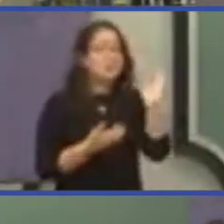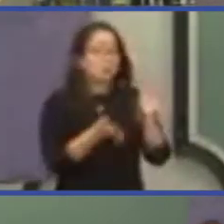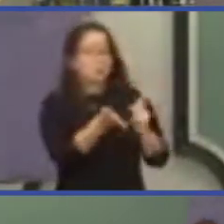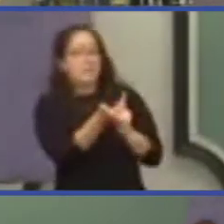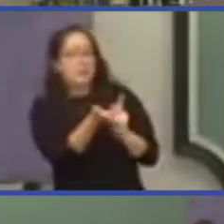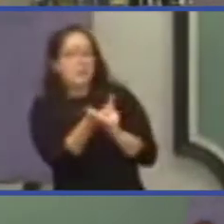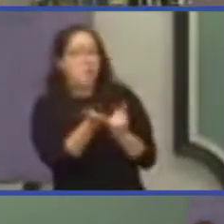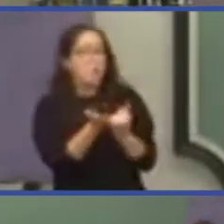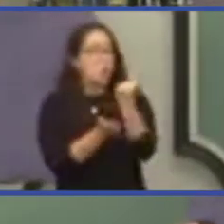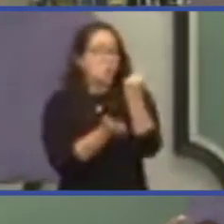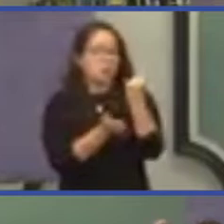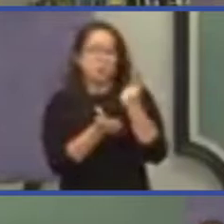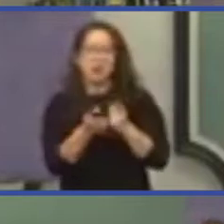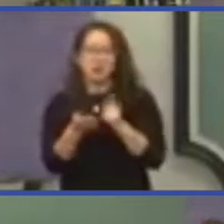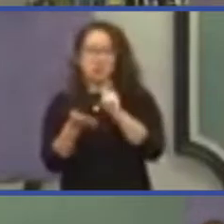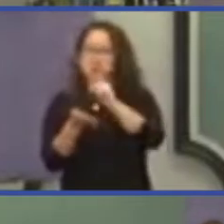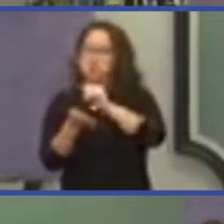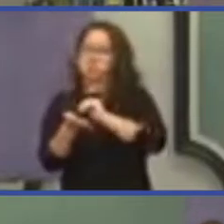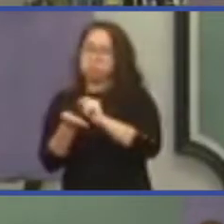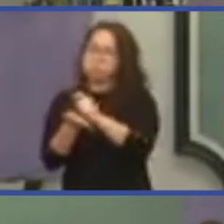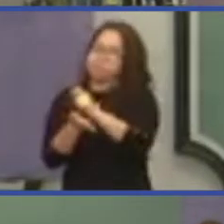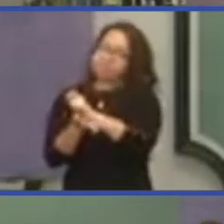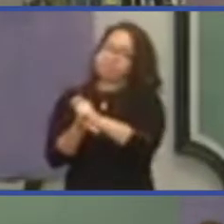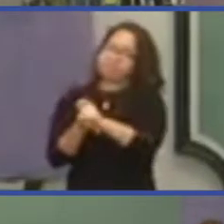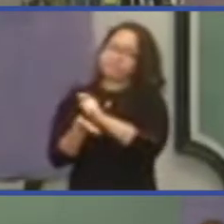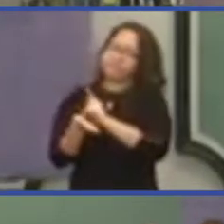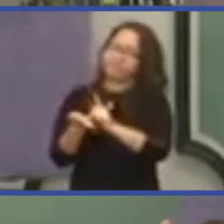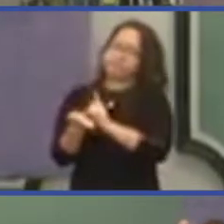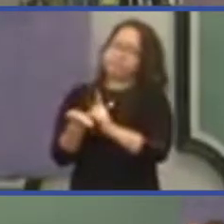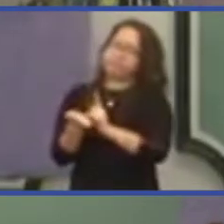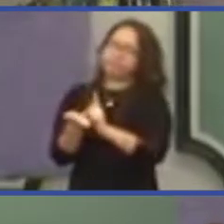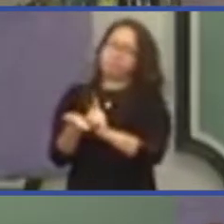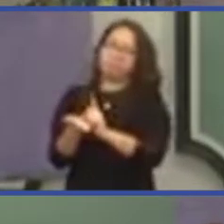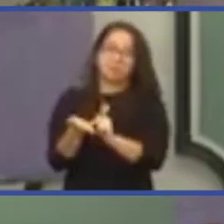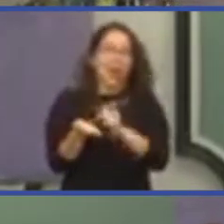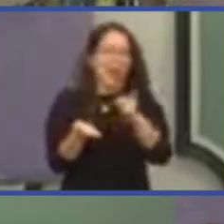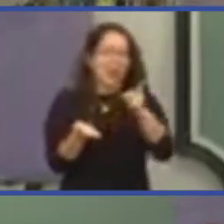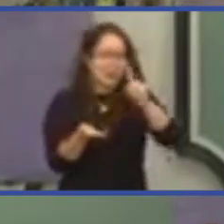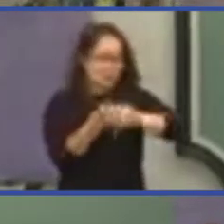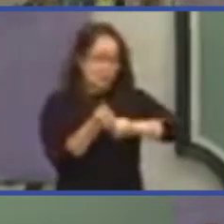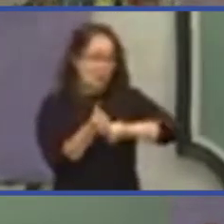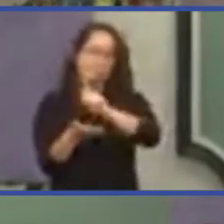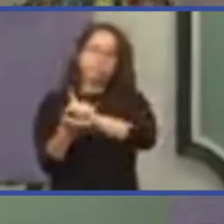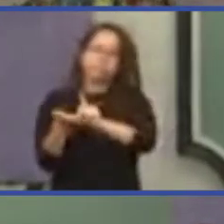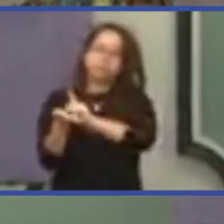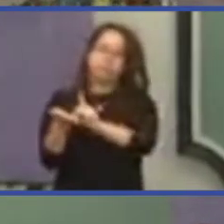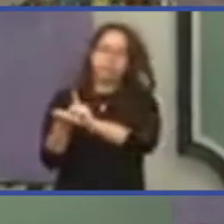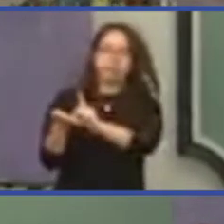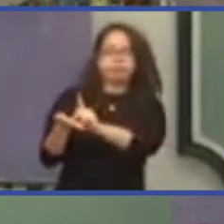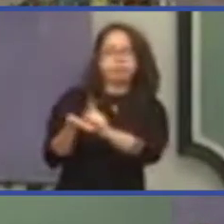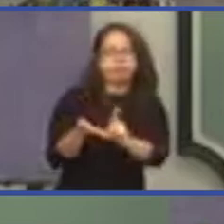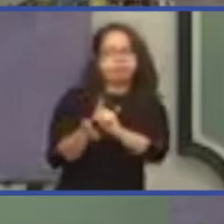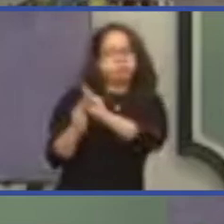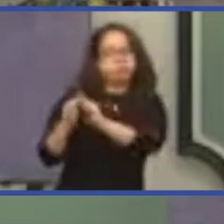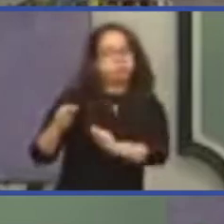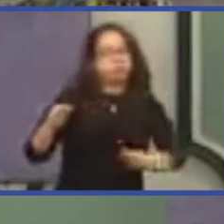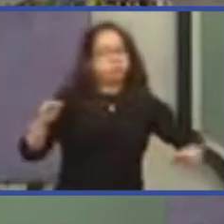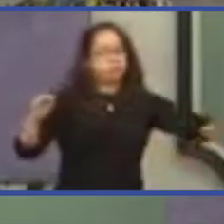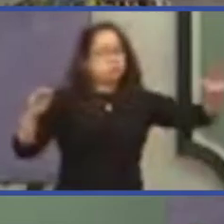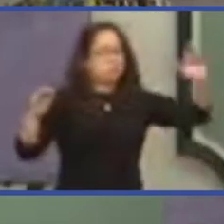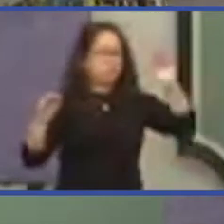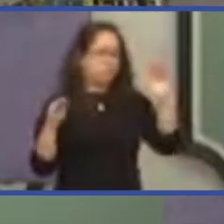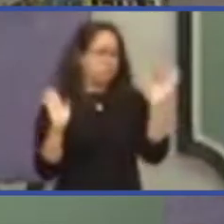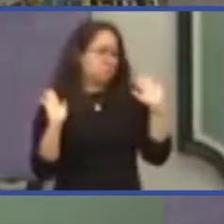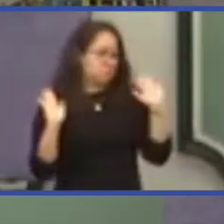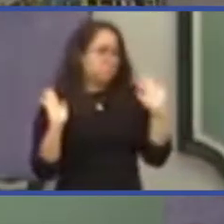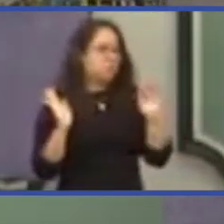círculo este que les da la cartulina por dentro siguen la parte de adentro pues pintan toda la parte de adentro del